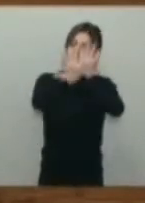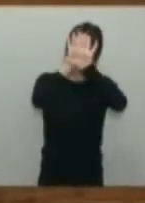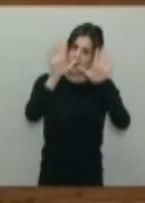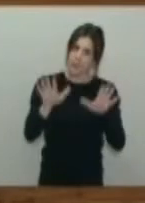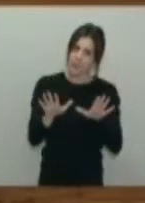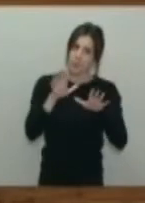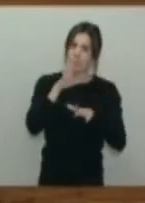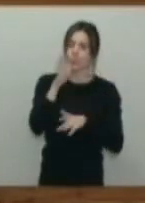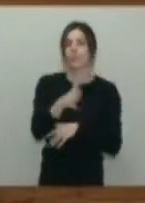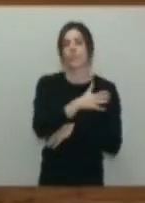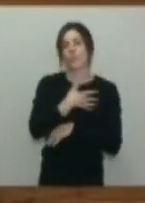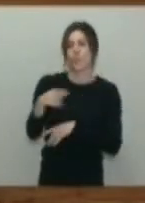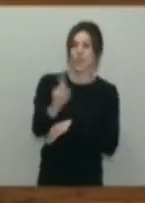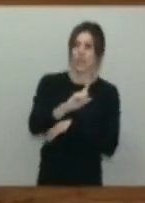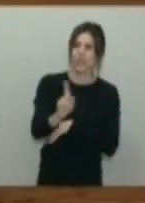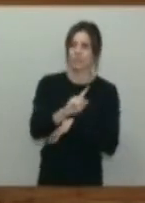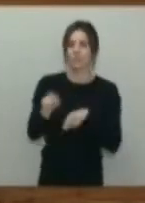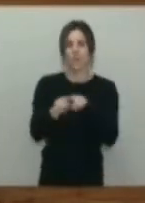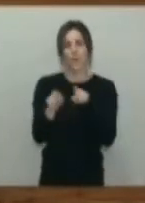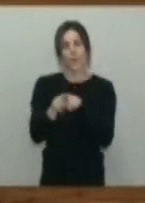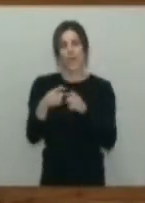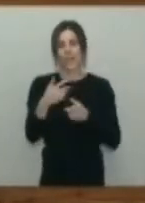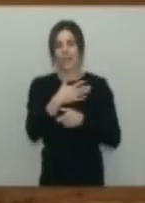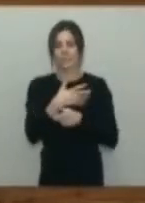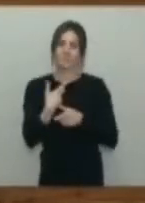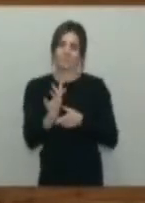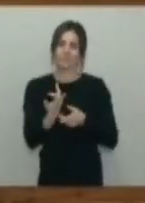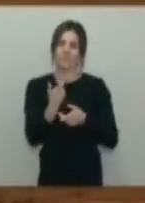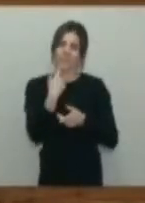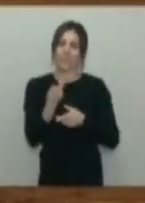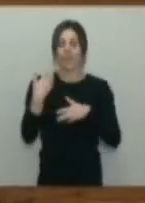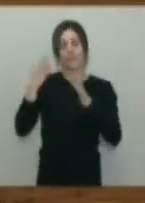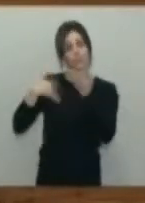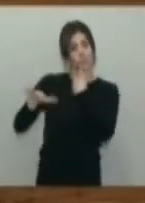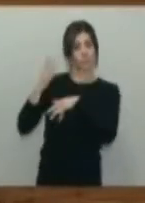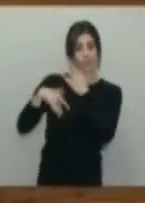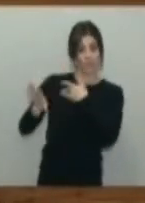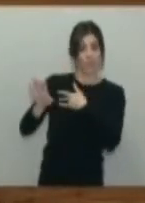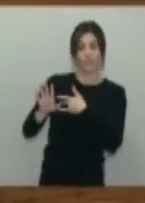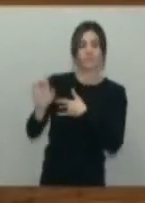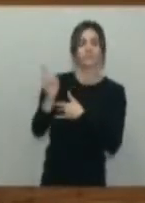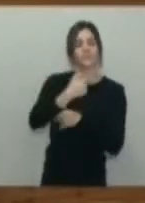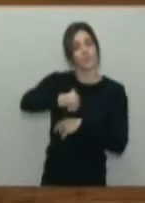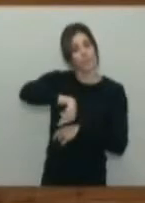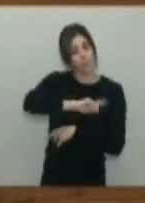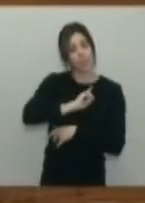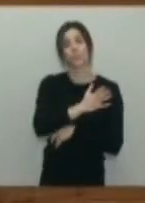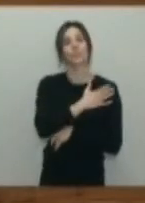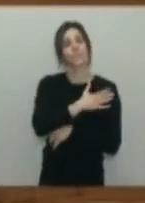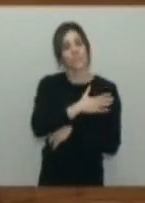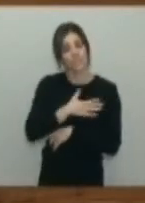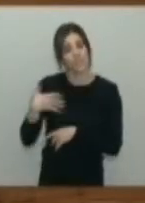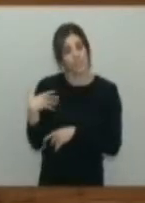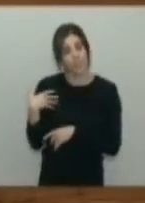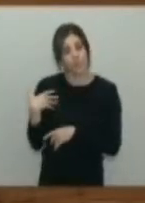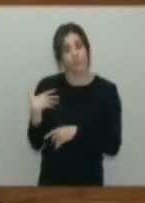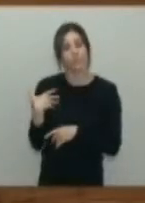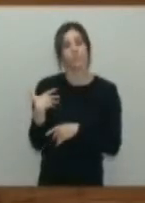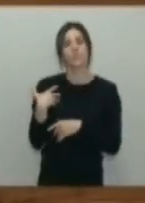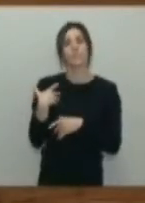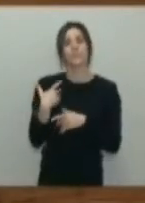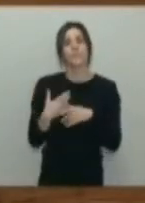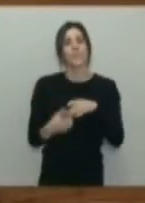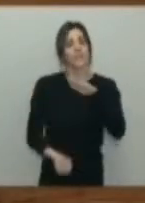utilice este argumento como excusa, que al proponer la constitución de este Consejo no pretendemos crear ninguna nueva estructura, ningún nuevo